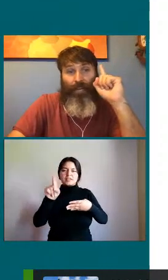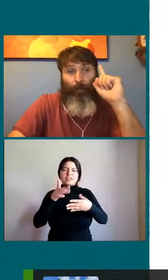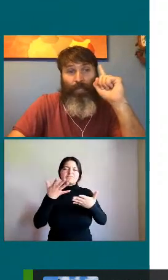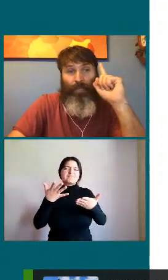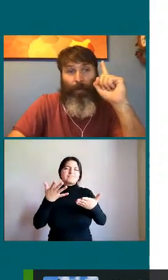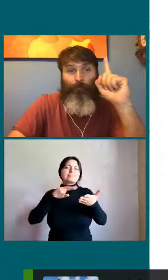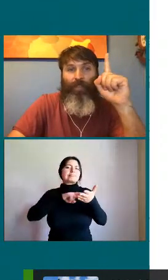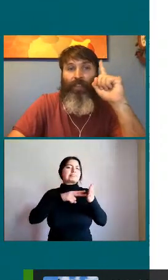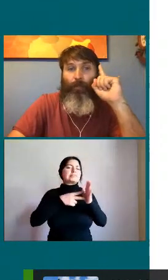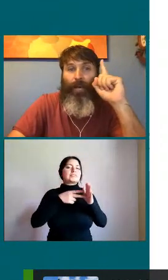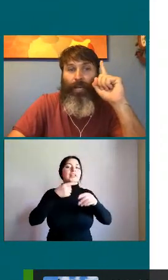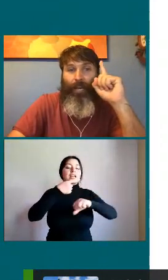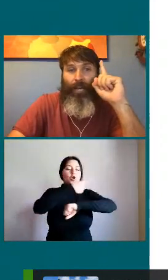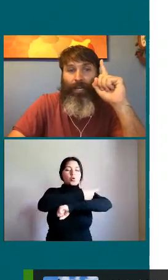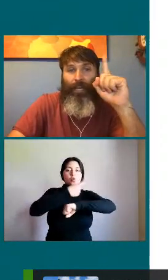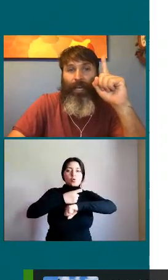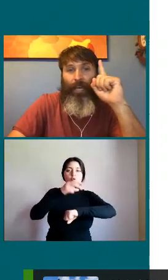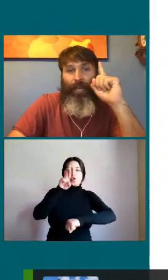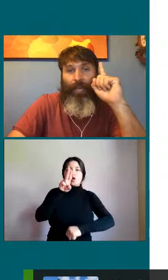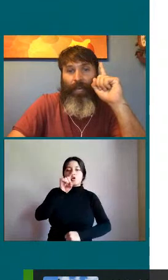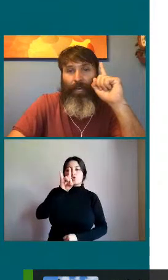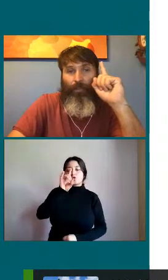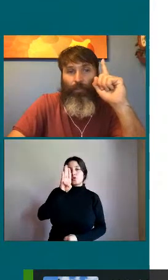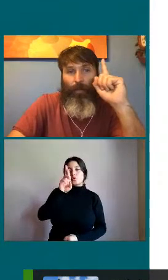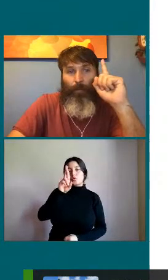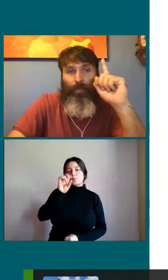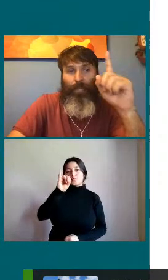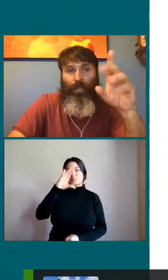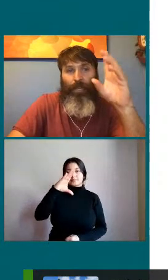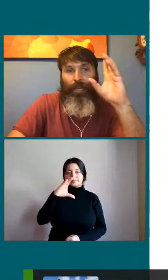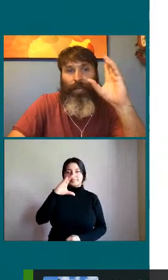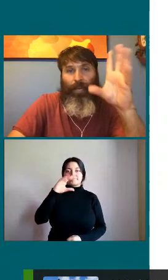Encima esta herramienta te va a generar